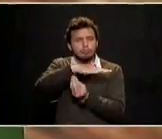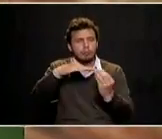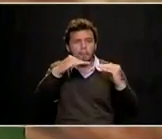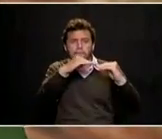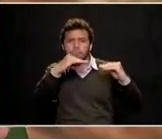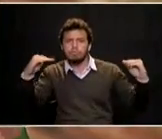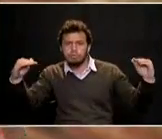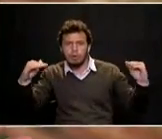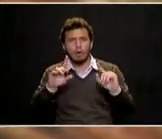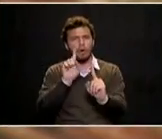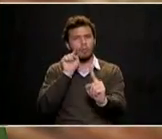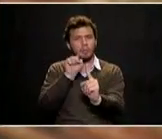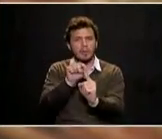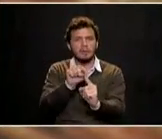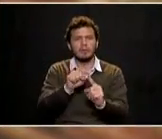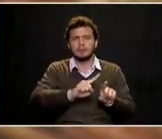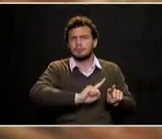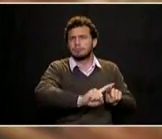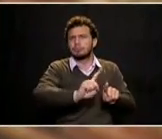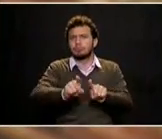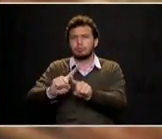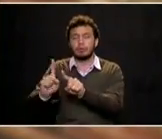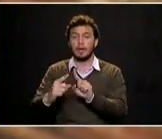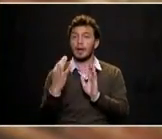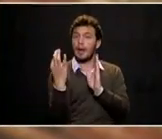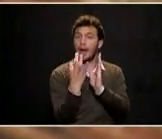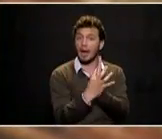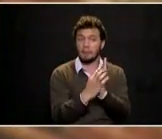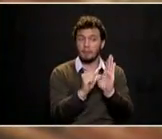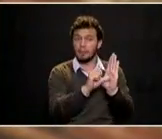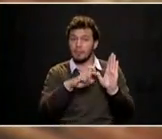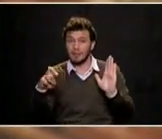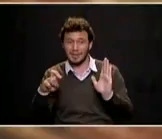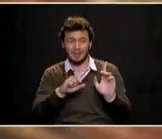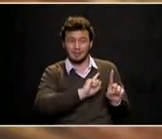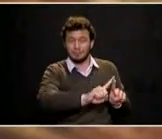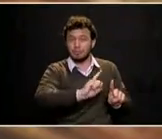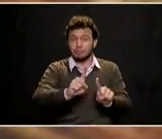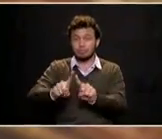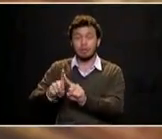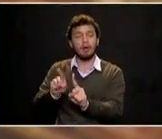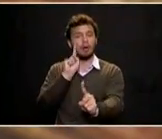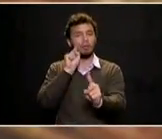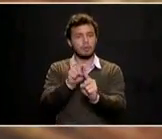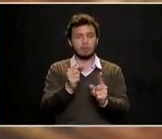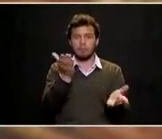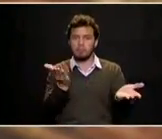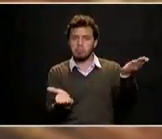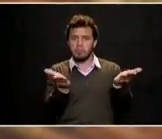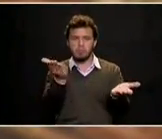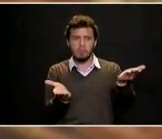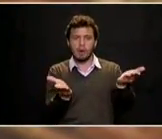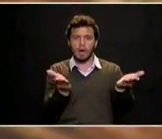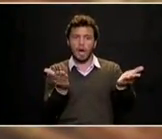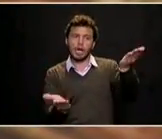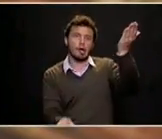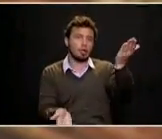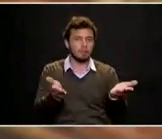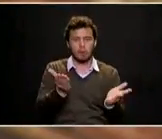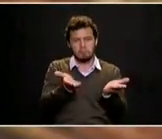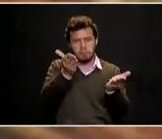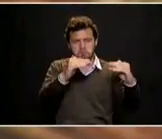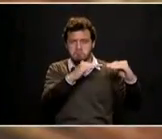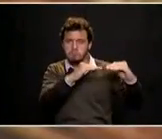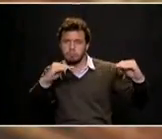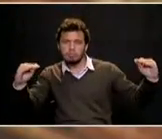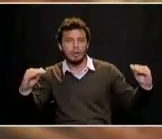equilibrio también las distintas plataformas y modos de transporte. Por eso además vamos a trabajar muy fuertemente, no solo en acelerar todo el